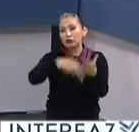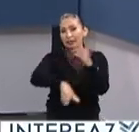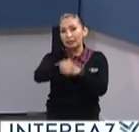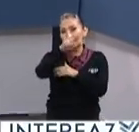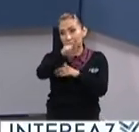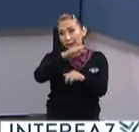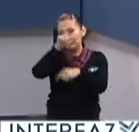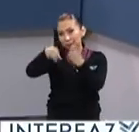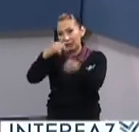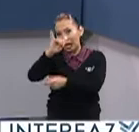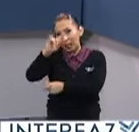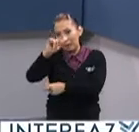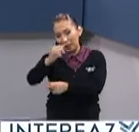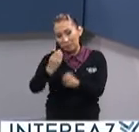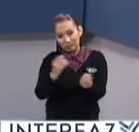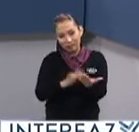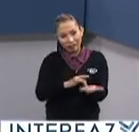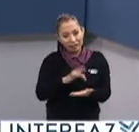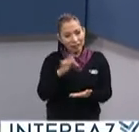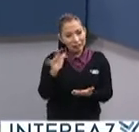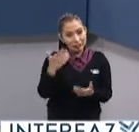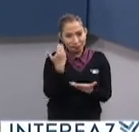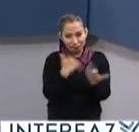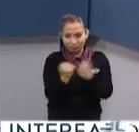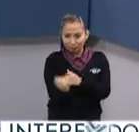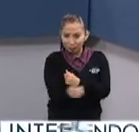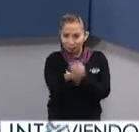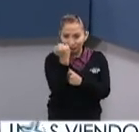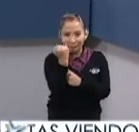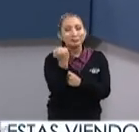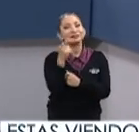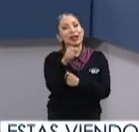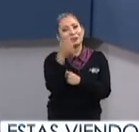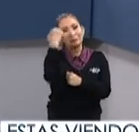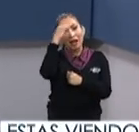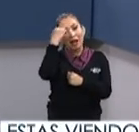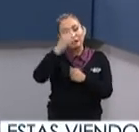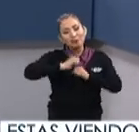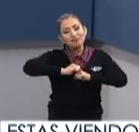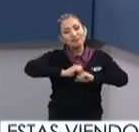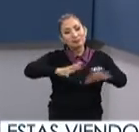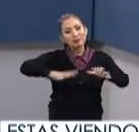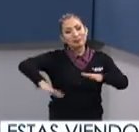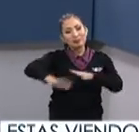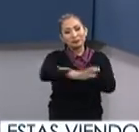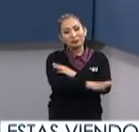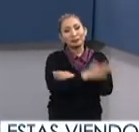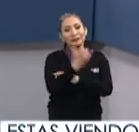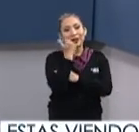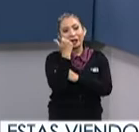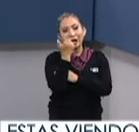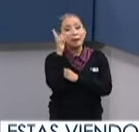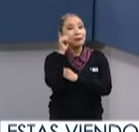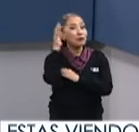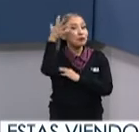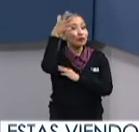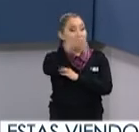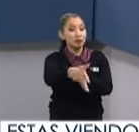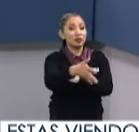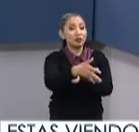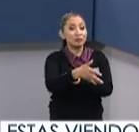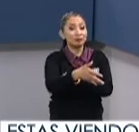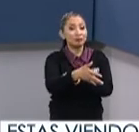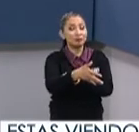2017, que te fuiste en Jalapa, Veracruz. Gracias, éxito y que bueno, pues toda esta experiencia las transmitas a tus el día de mañana o ya a